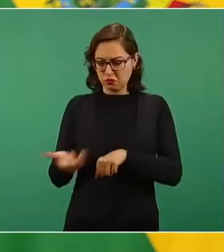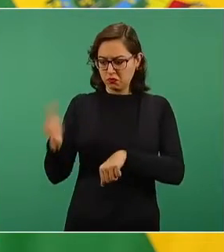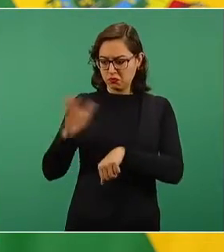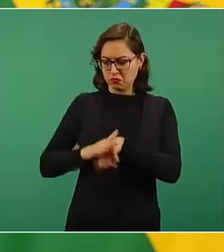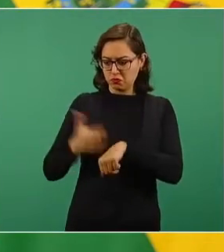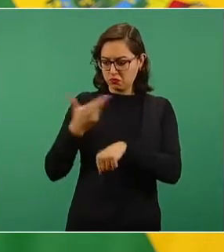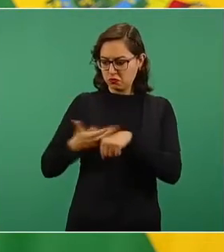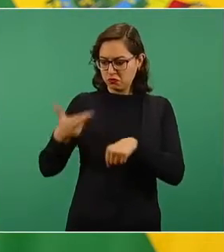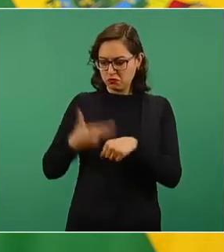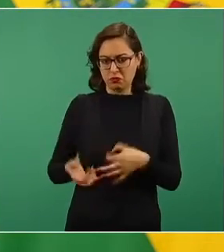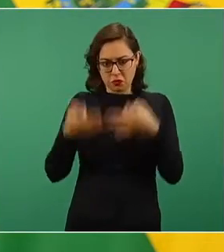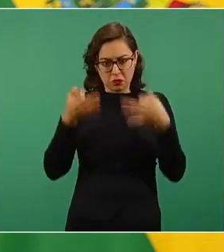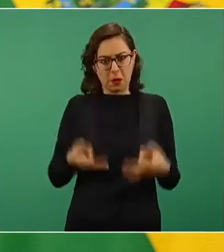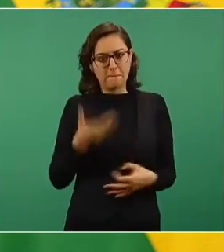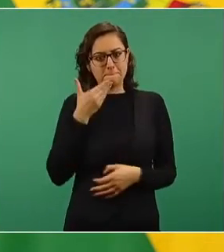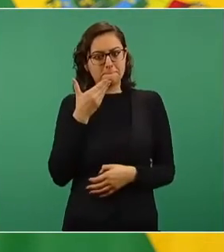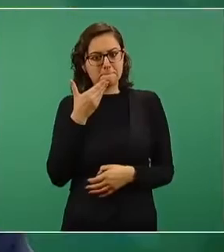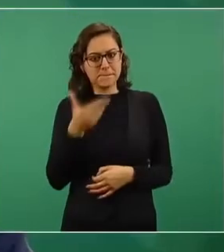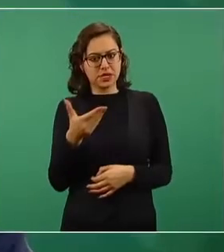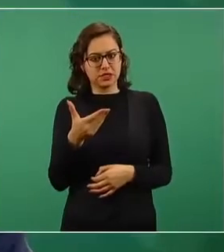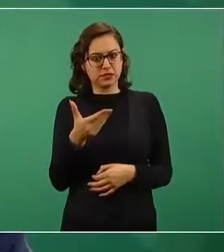las utilidades